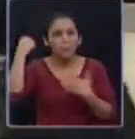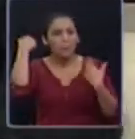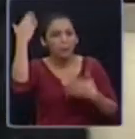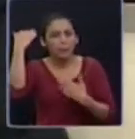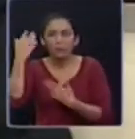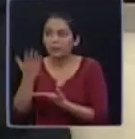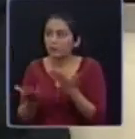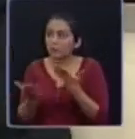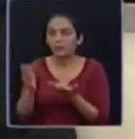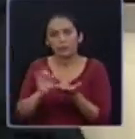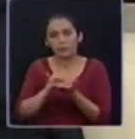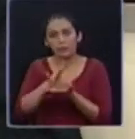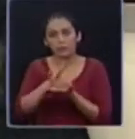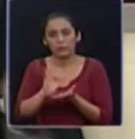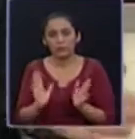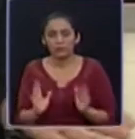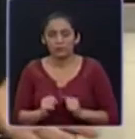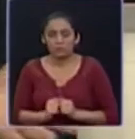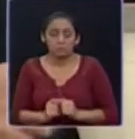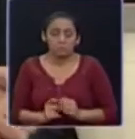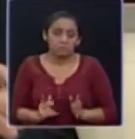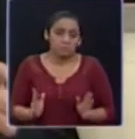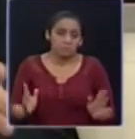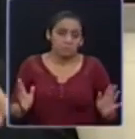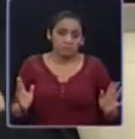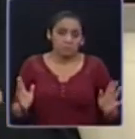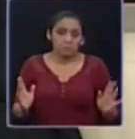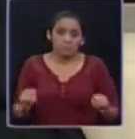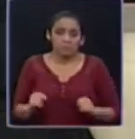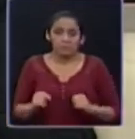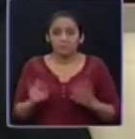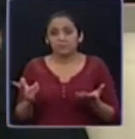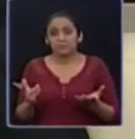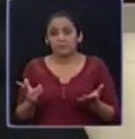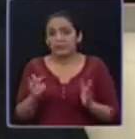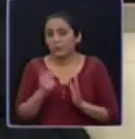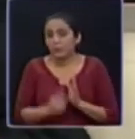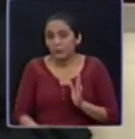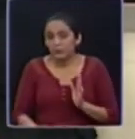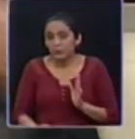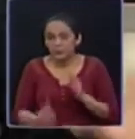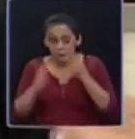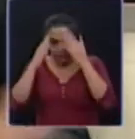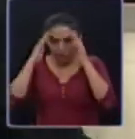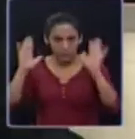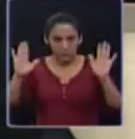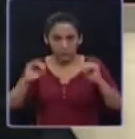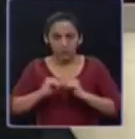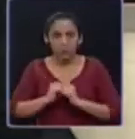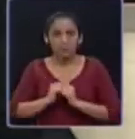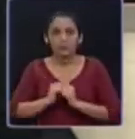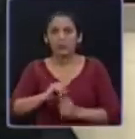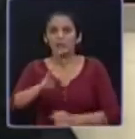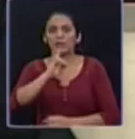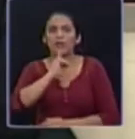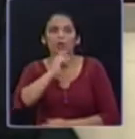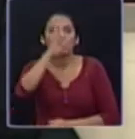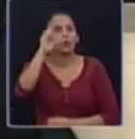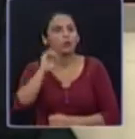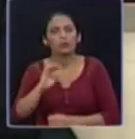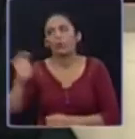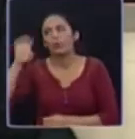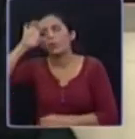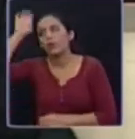por esa clase de regímenes, no dijo absolutamente nada. ¿Qué pasaría si eso ocurre en los Estados Unidos o en alguna nación